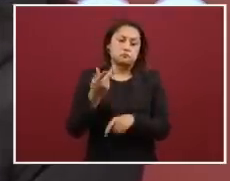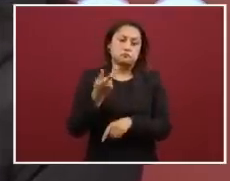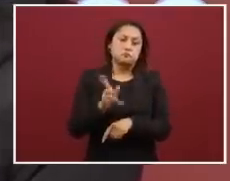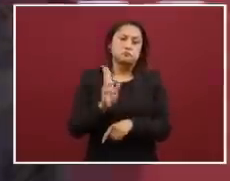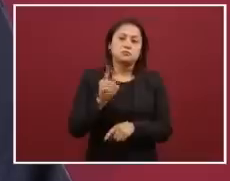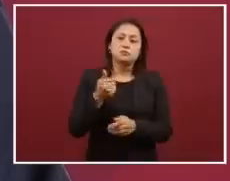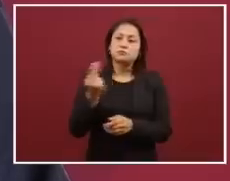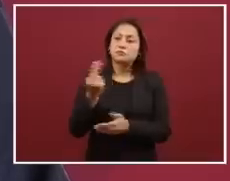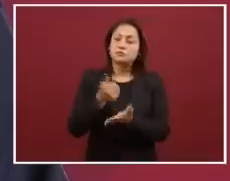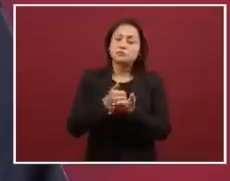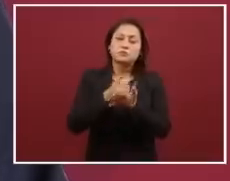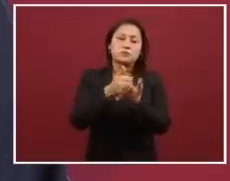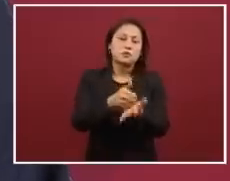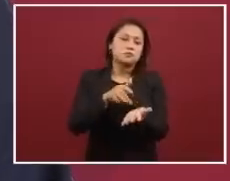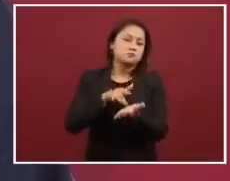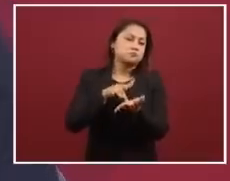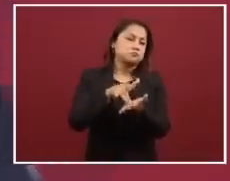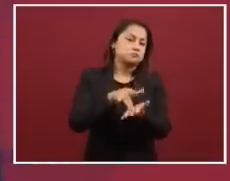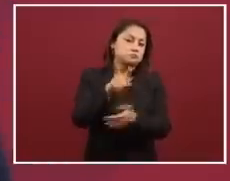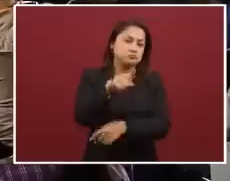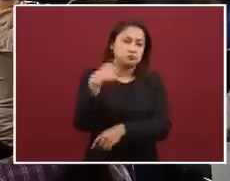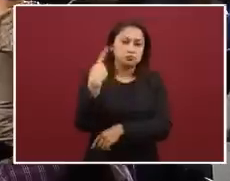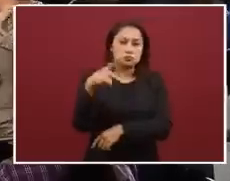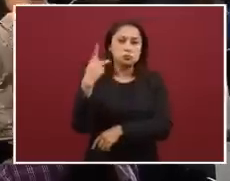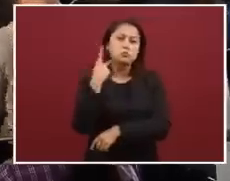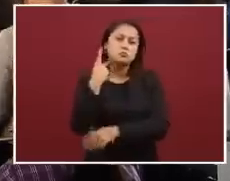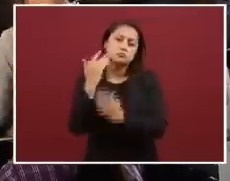la política del gobierno federal. Muchas gracias.